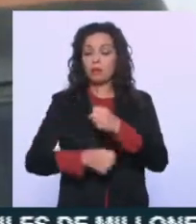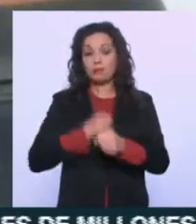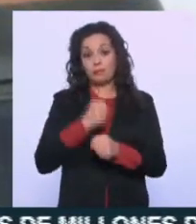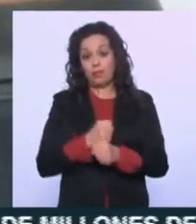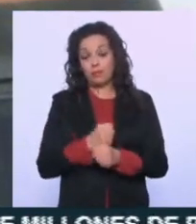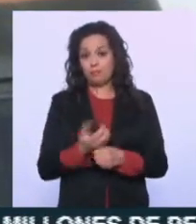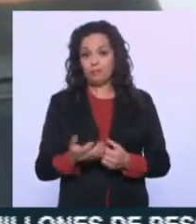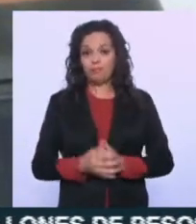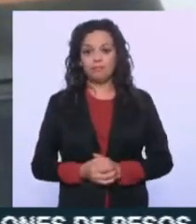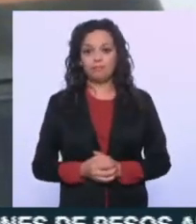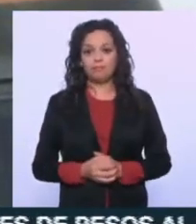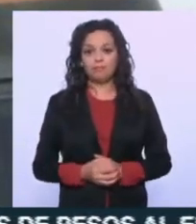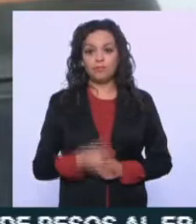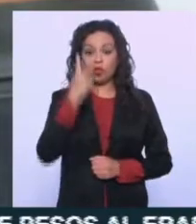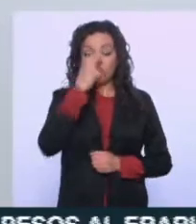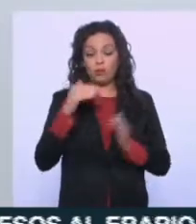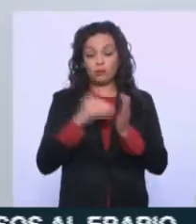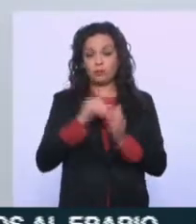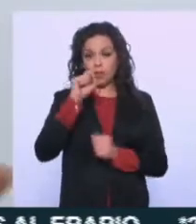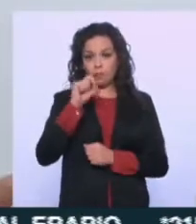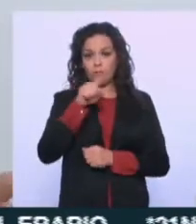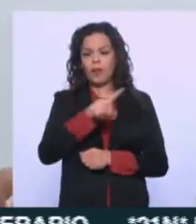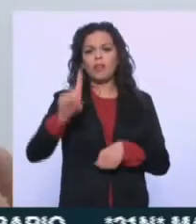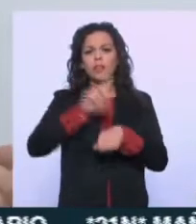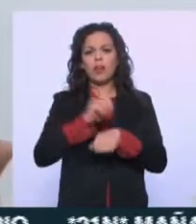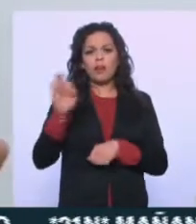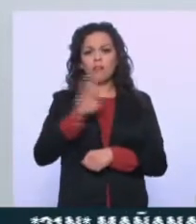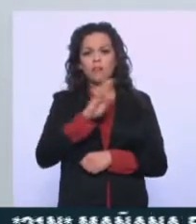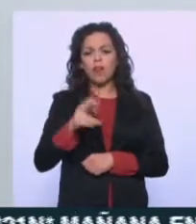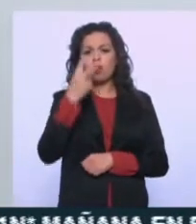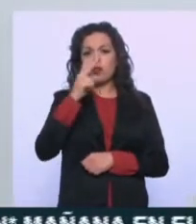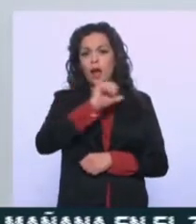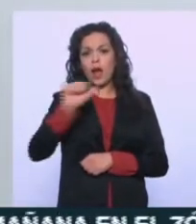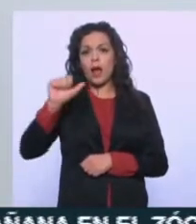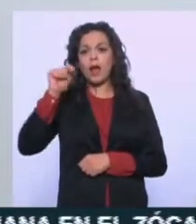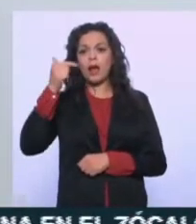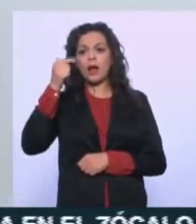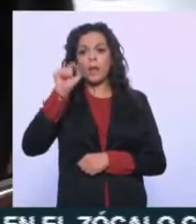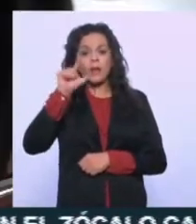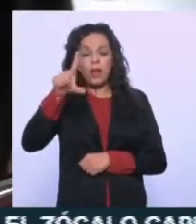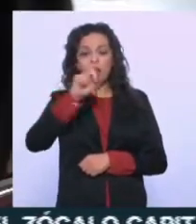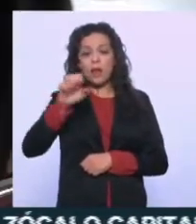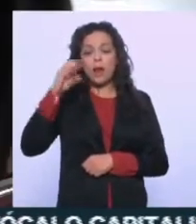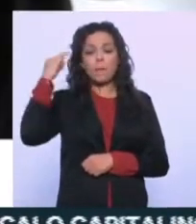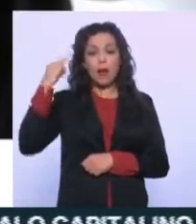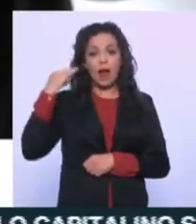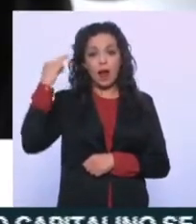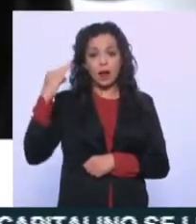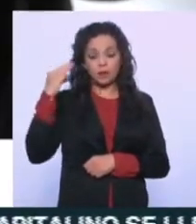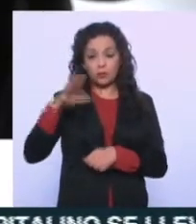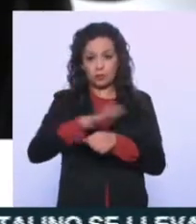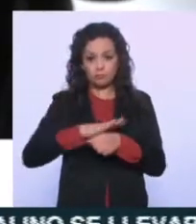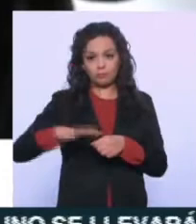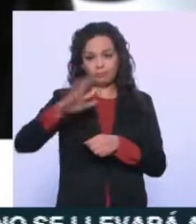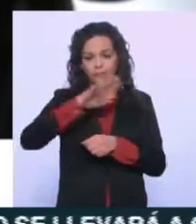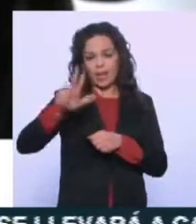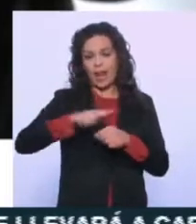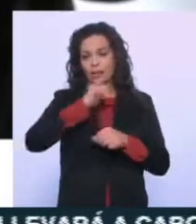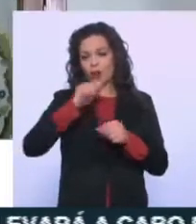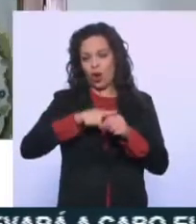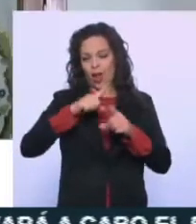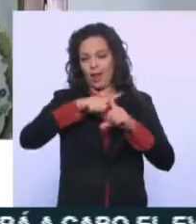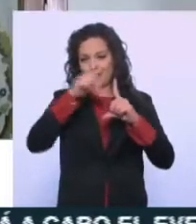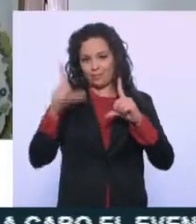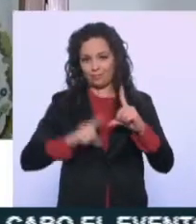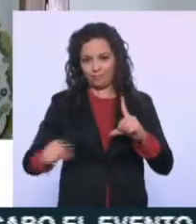Vivienda 2020 se llevará a cabo del 2 al 27 de marzo en todo el territorio nacional. Serán 150,000 encuestadores y mostrará sus